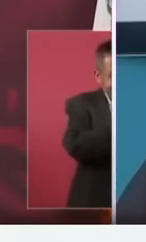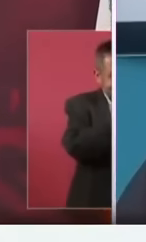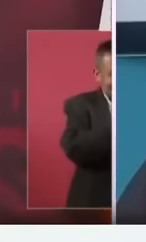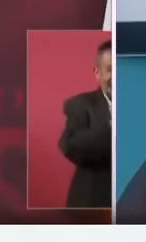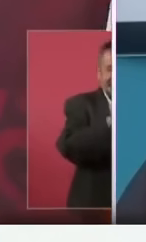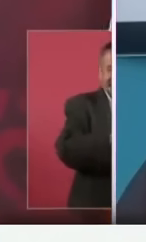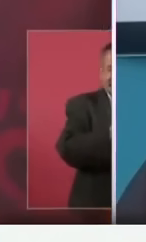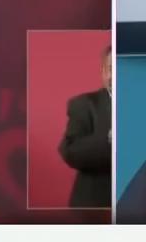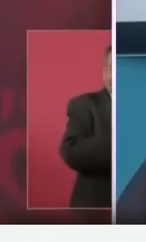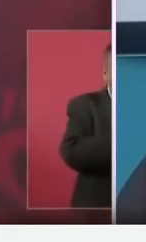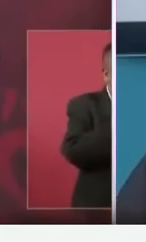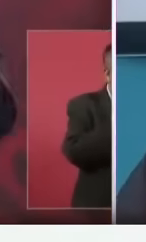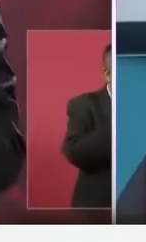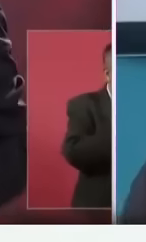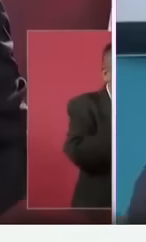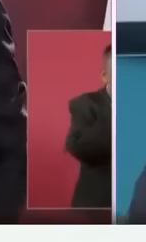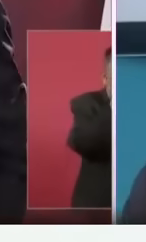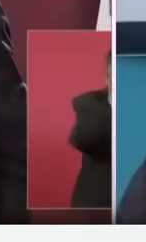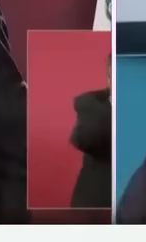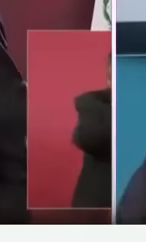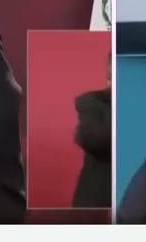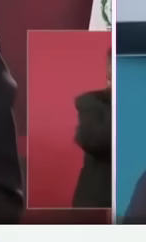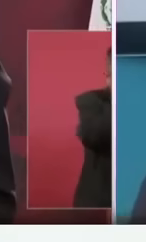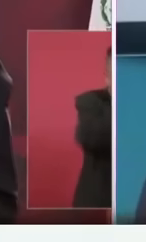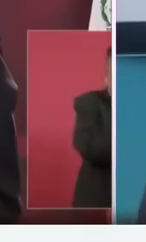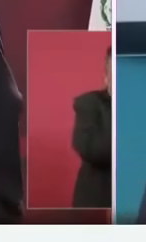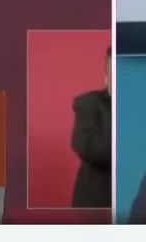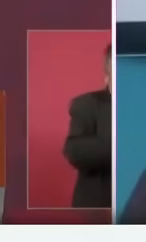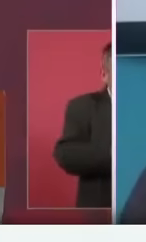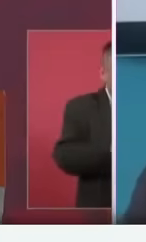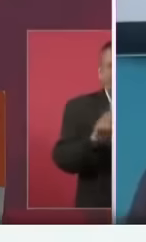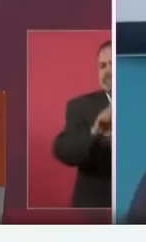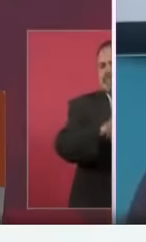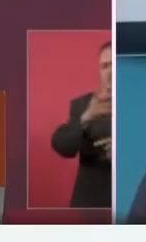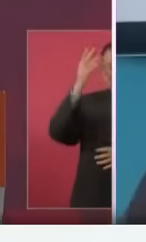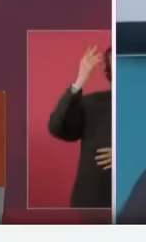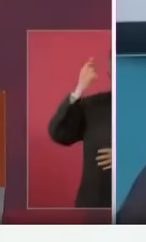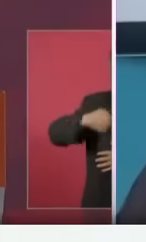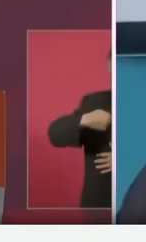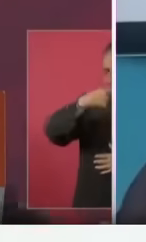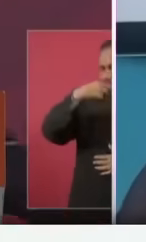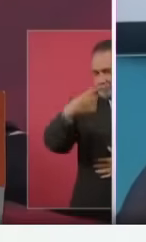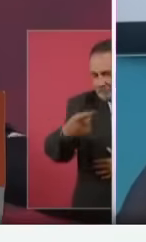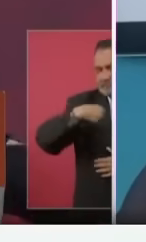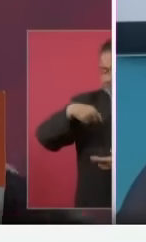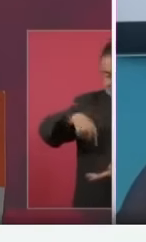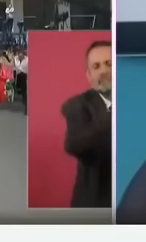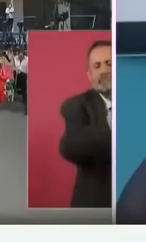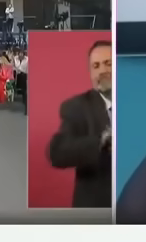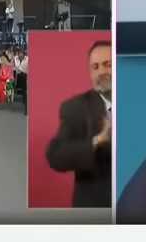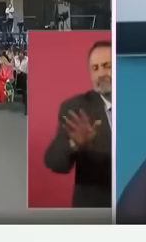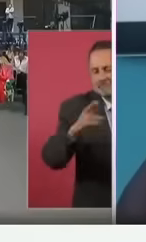hecho que el presidente se refiera a esto, como también lo ha hecho con Movimiento Ciudadano y una serie de expresiones que